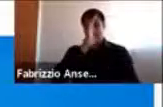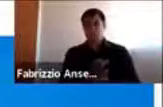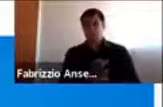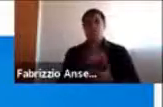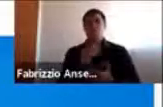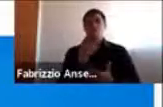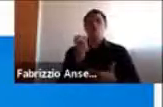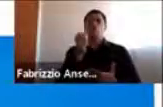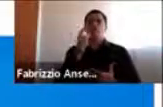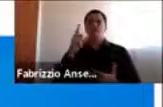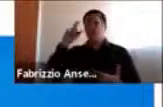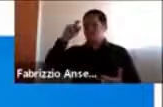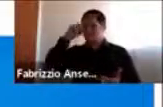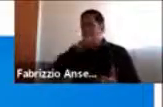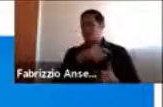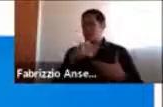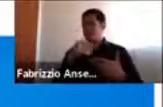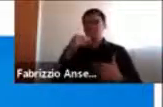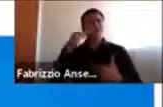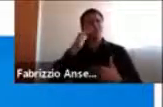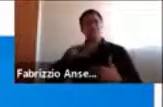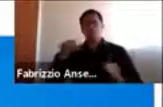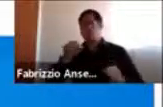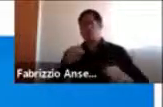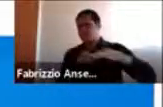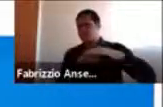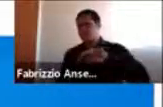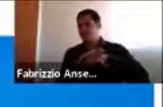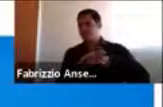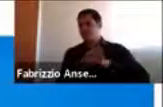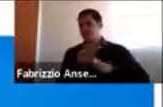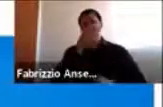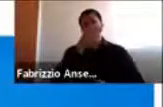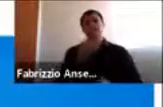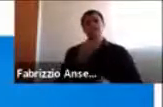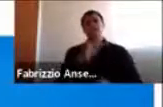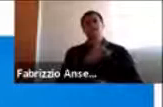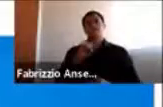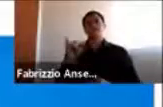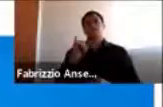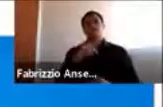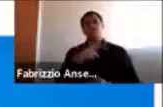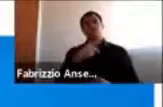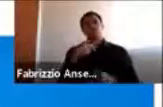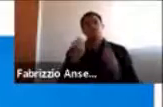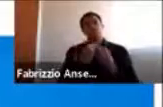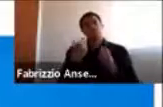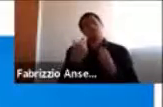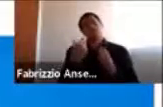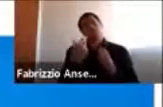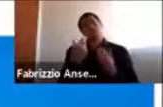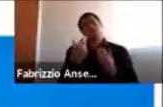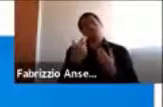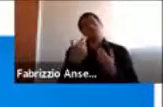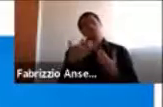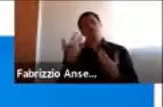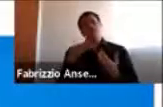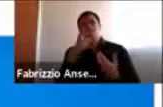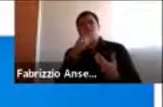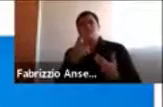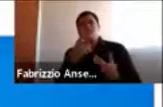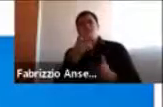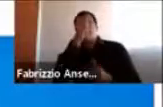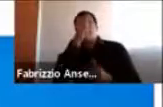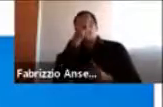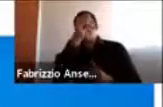no un código de seguridad entonces se permite definir las características físicas del personaje que se va a utilizar se puede